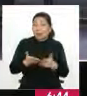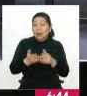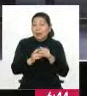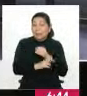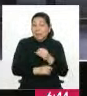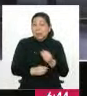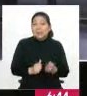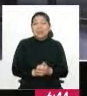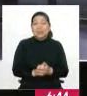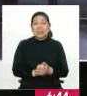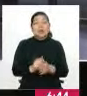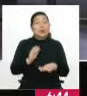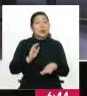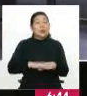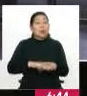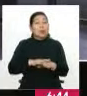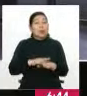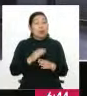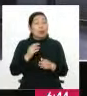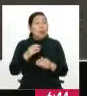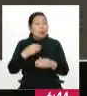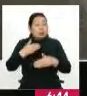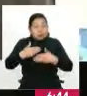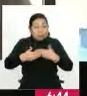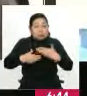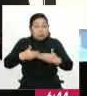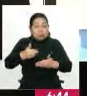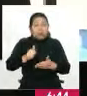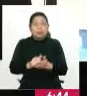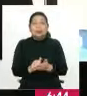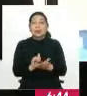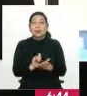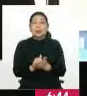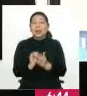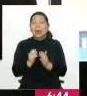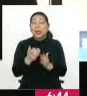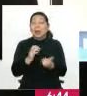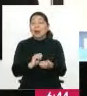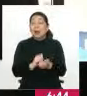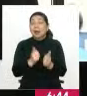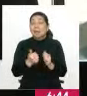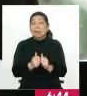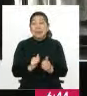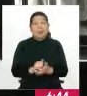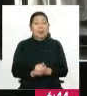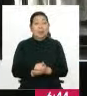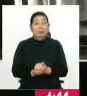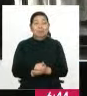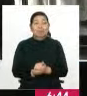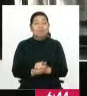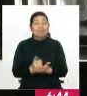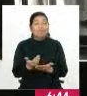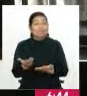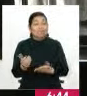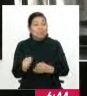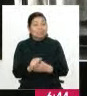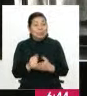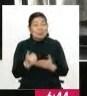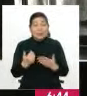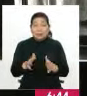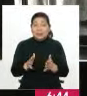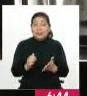país, doctor, y sobre todo los protocolos, en fin, las disposiciones que han cambiado, que se han prácticamente